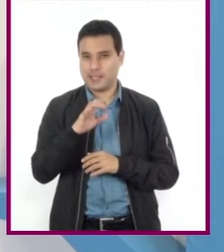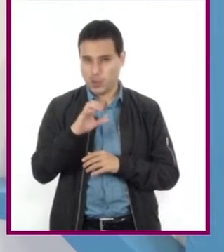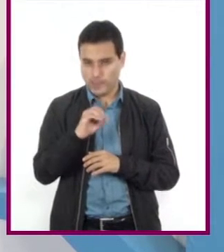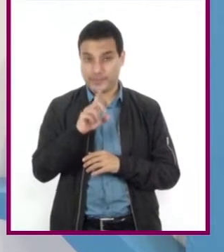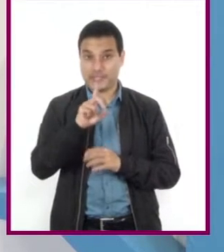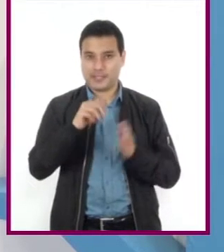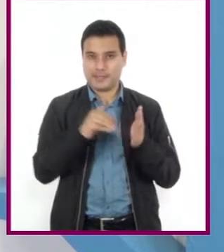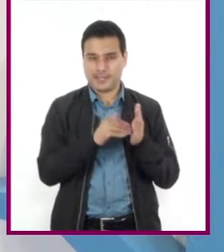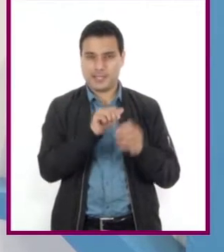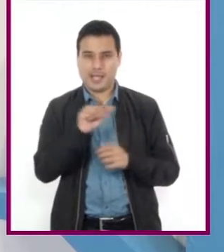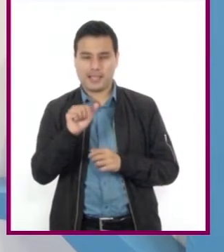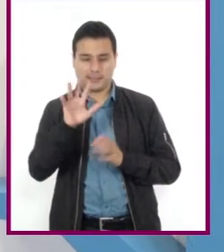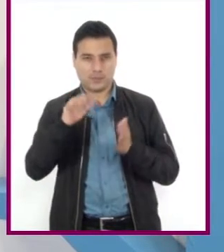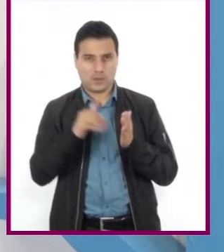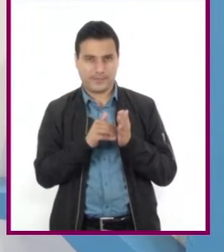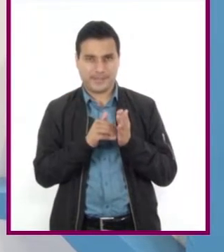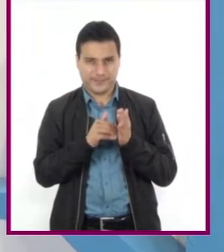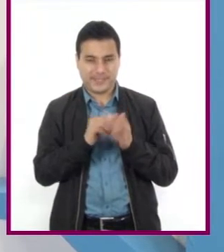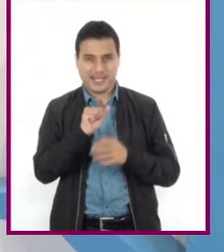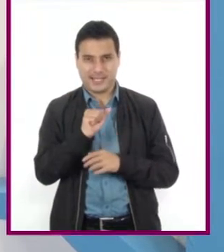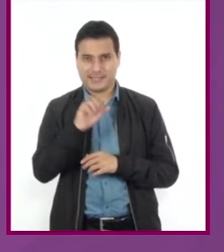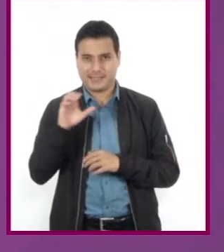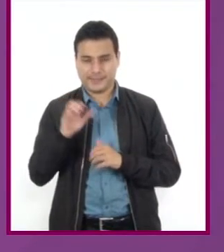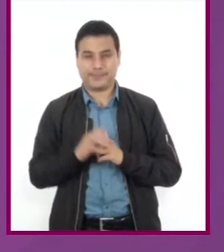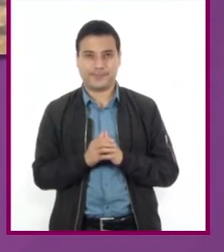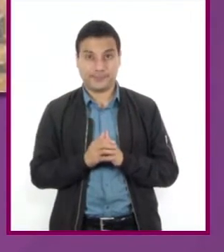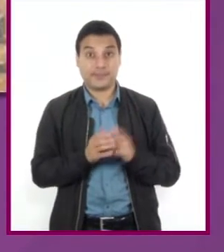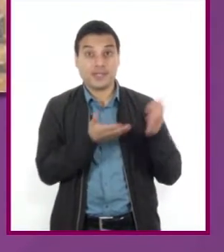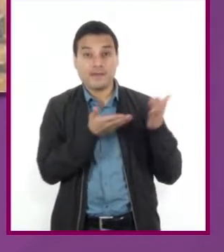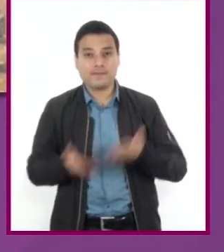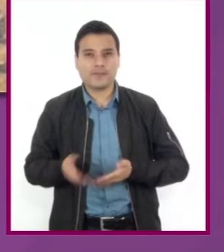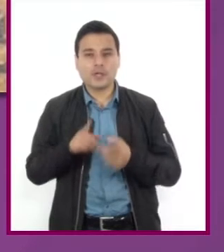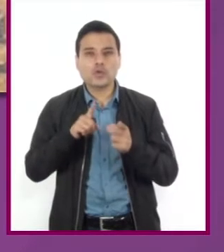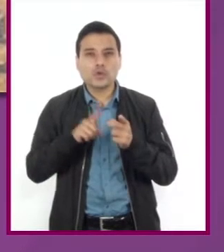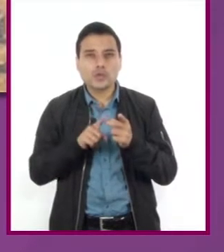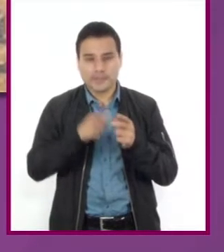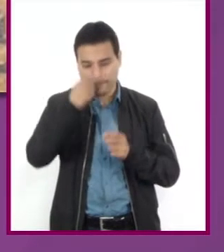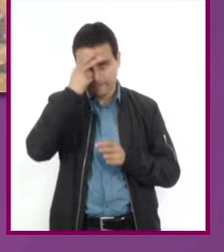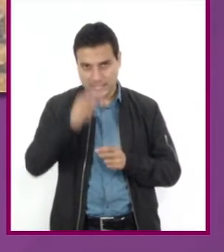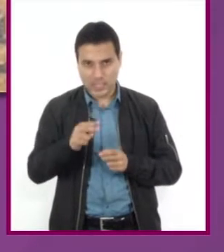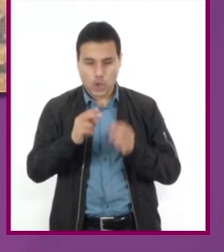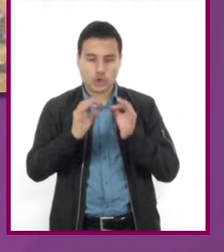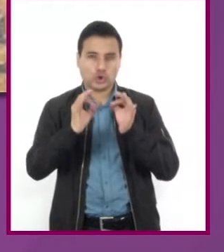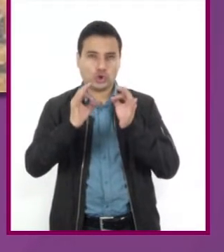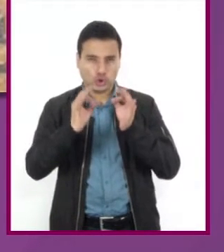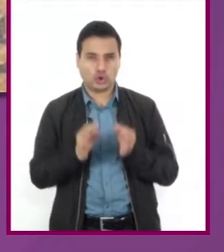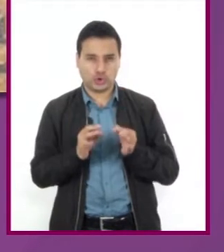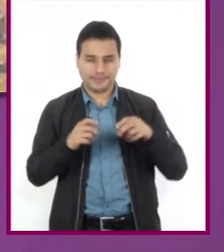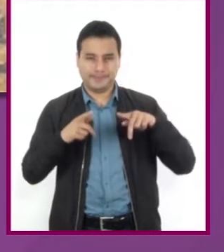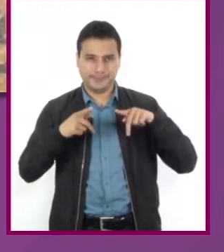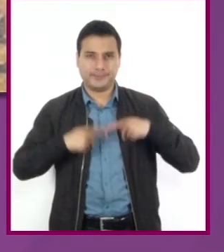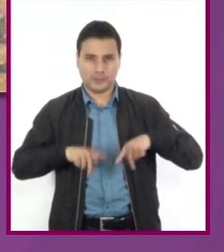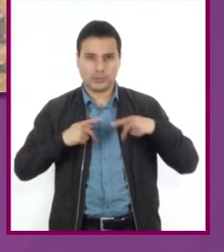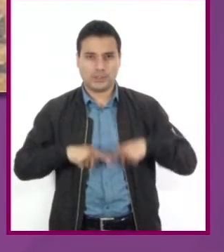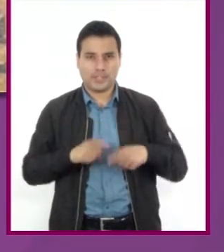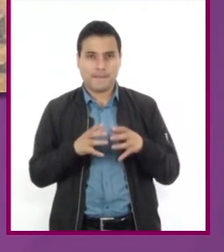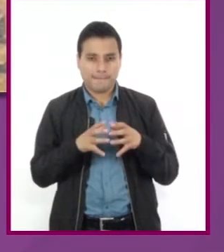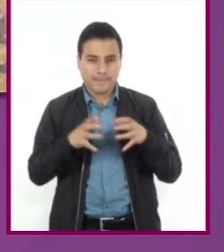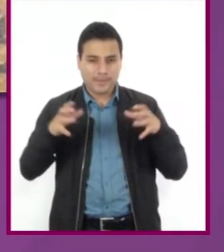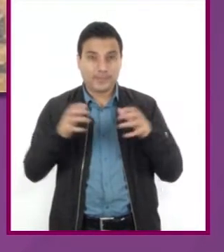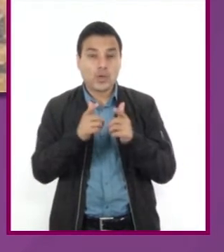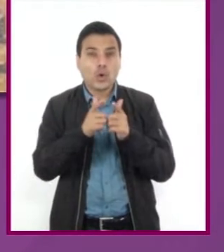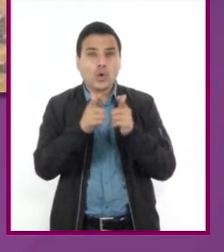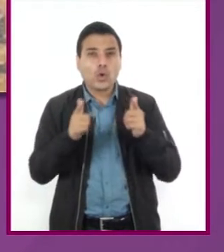al 5.000 antes de nuestra era, llegaron a lo que actualmente es México los primeros pobladores. Se trataba de pequeños